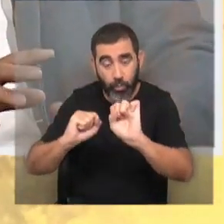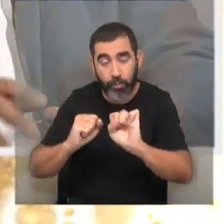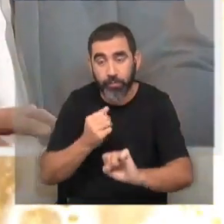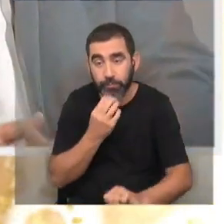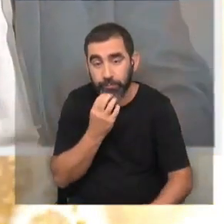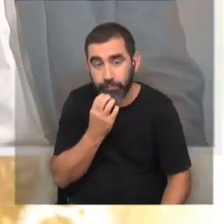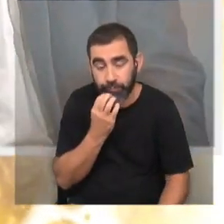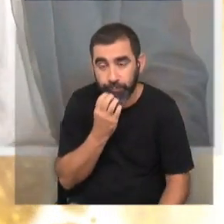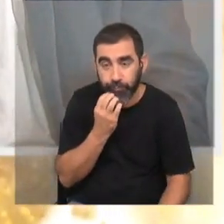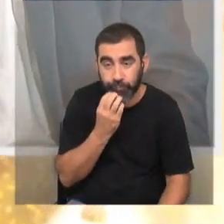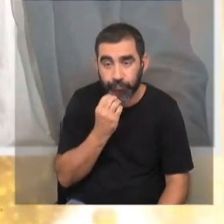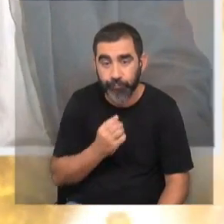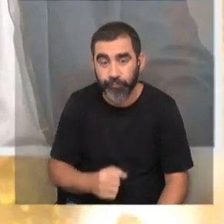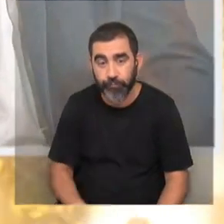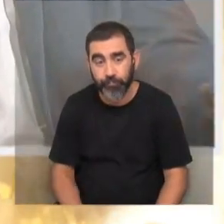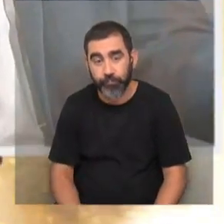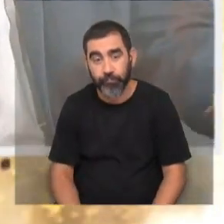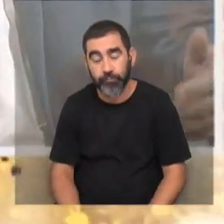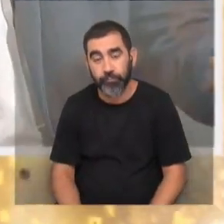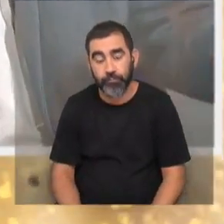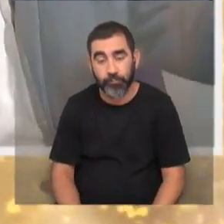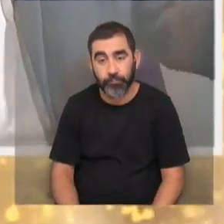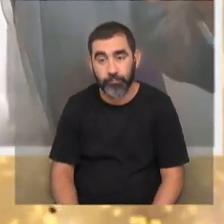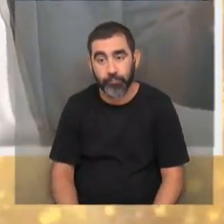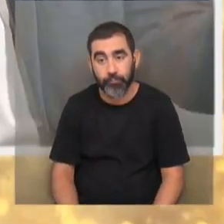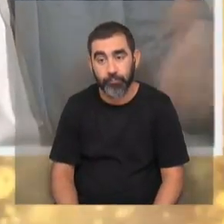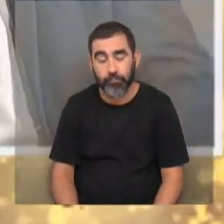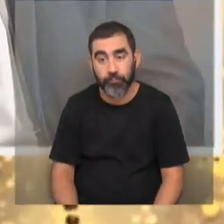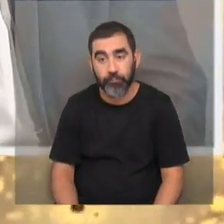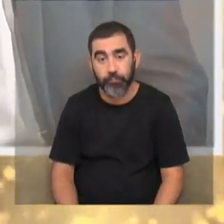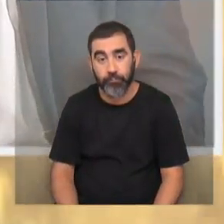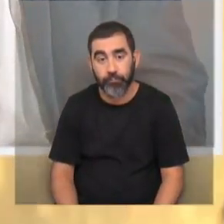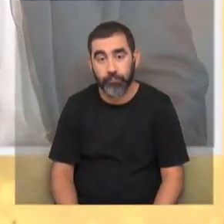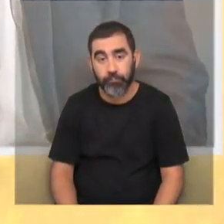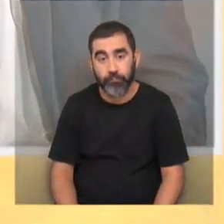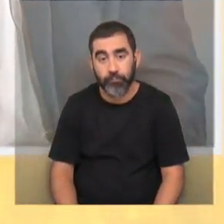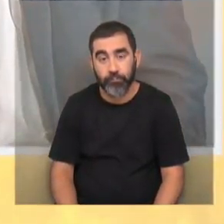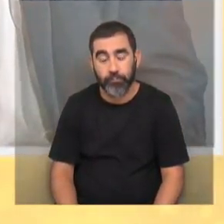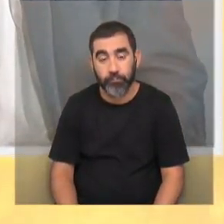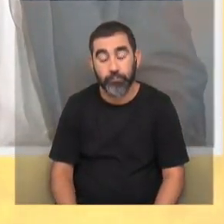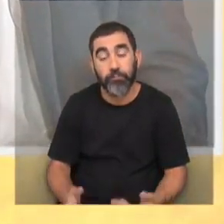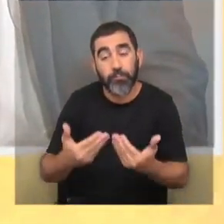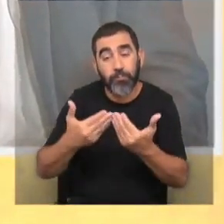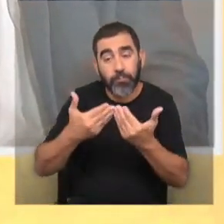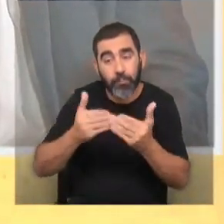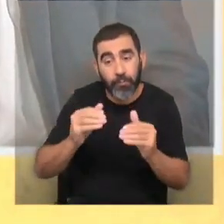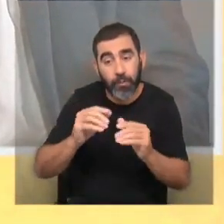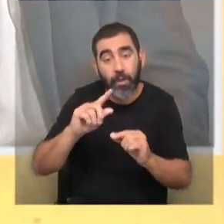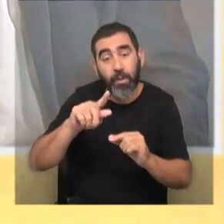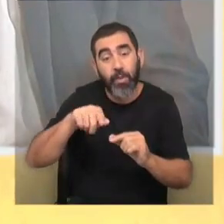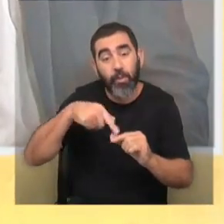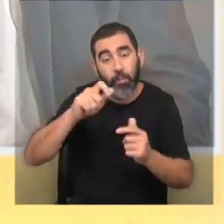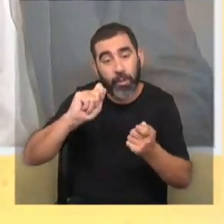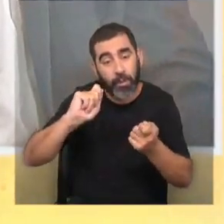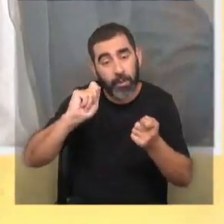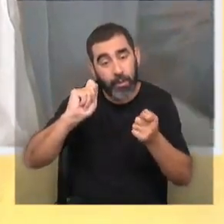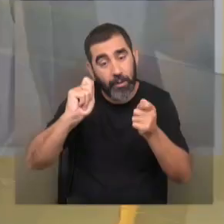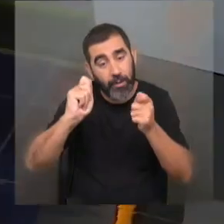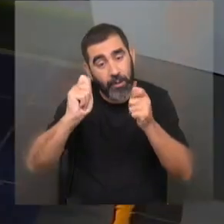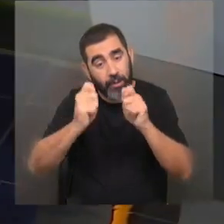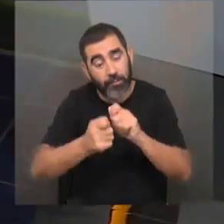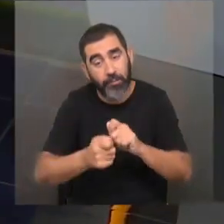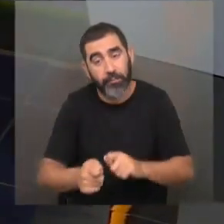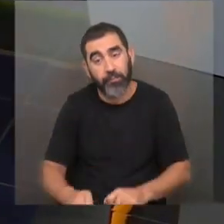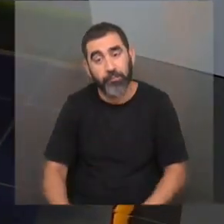homográficas. Ahora no estamos viendo una que no es Claro, que homográfica. arranca homográfica o arranca y después empieza a desestabilizarse. Exactamente. Lo que